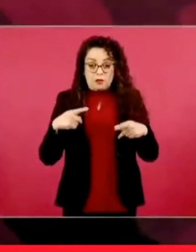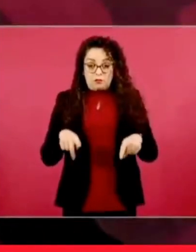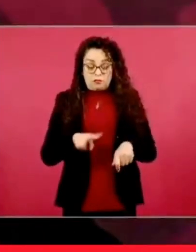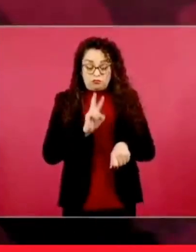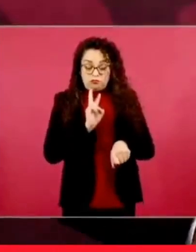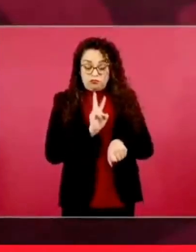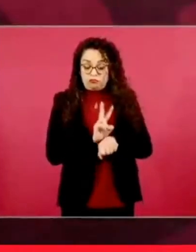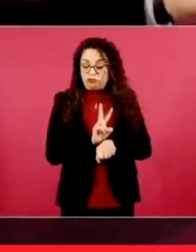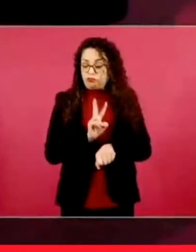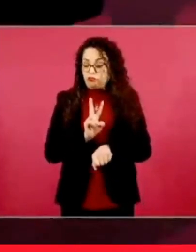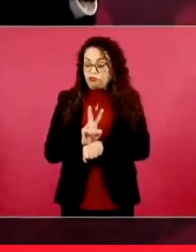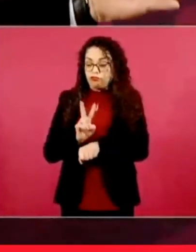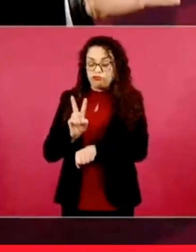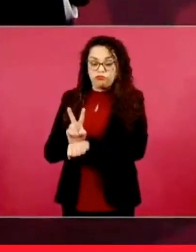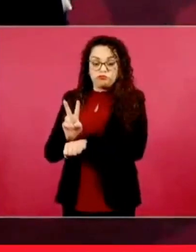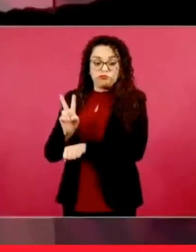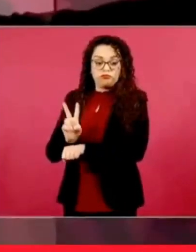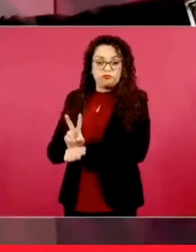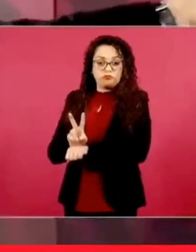y además toman fotos